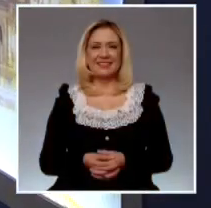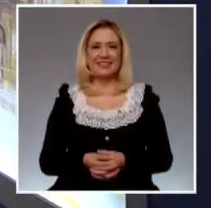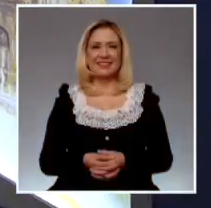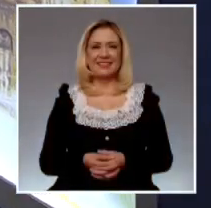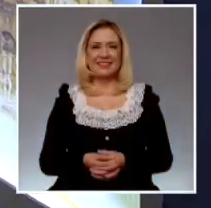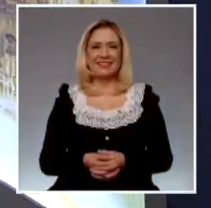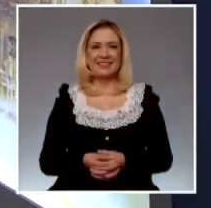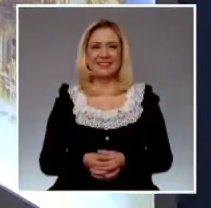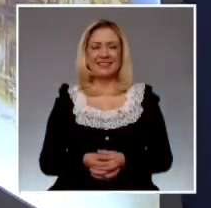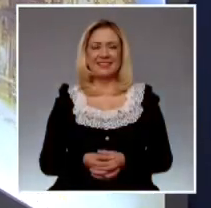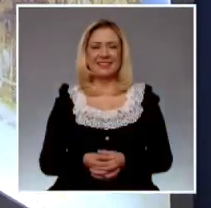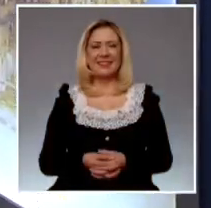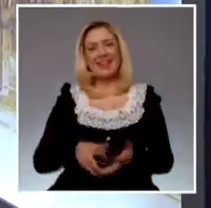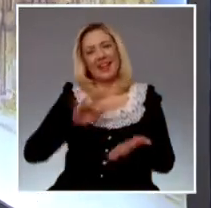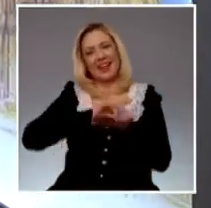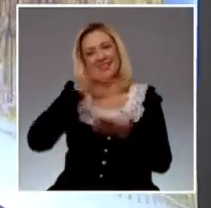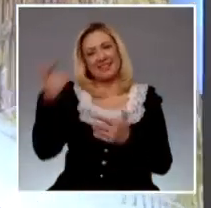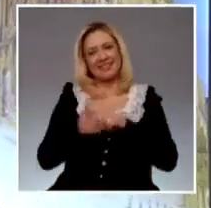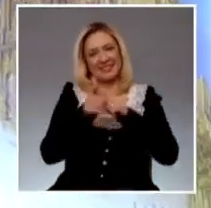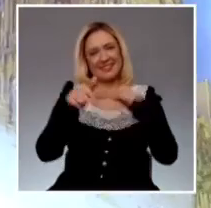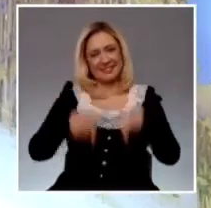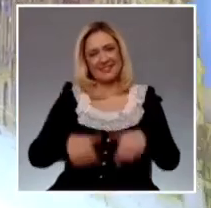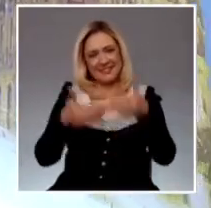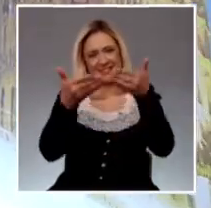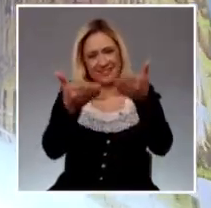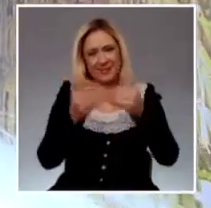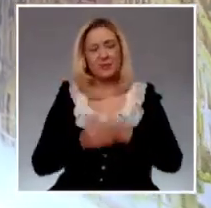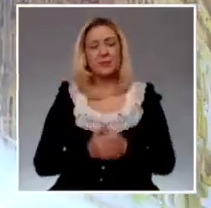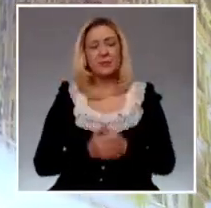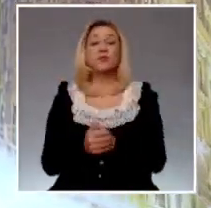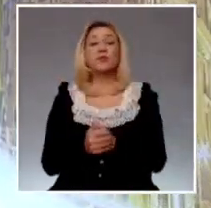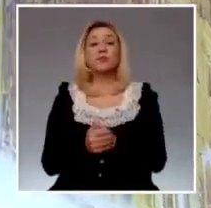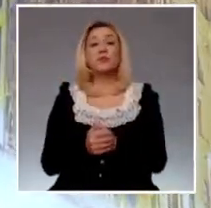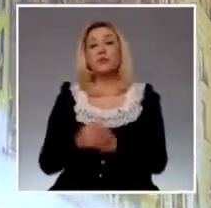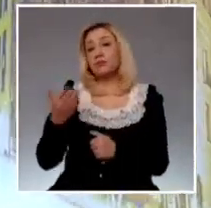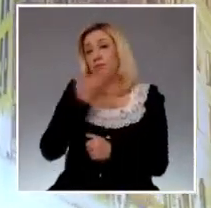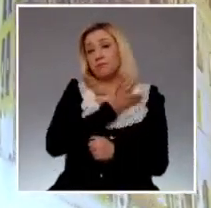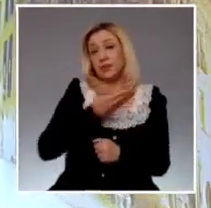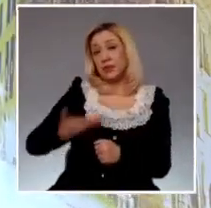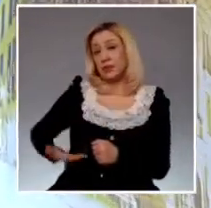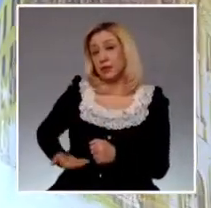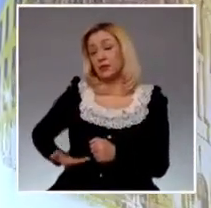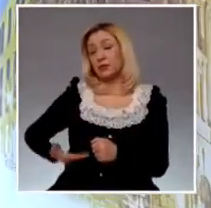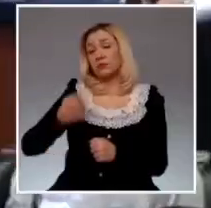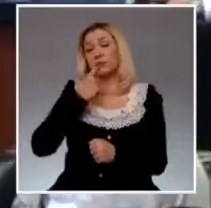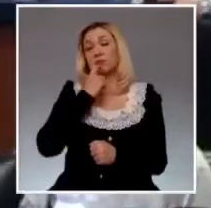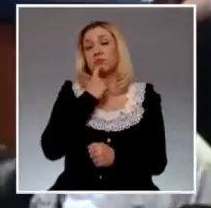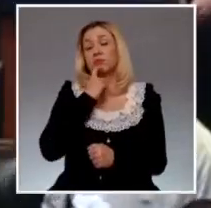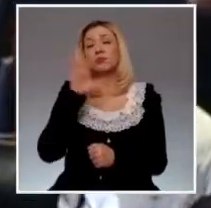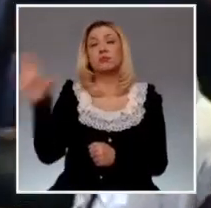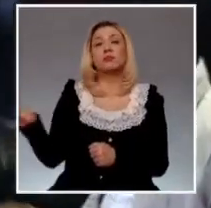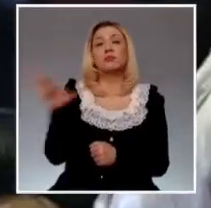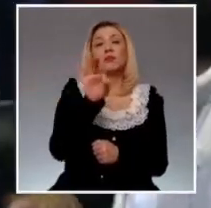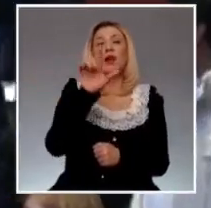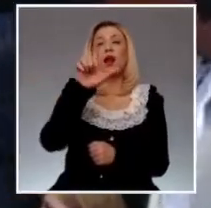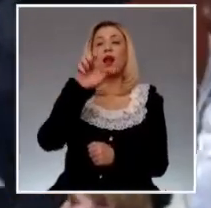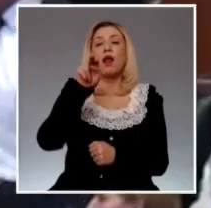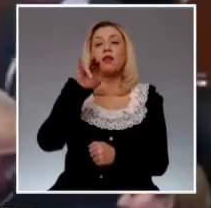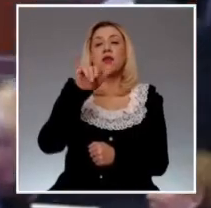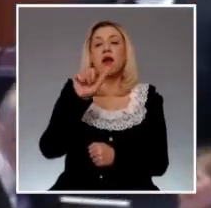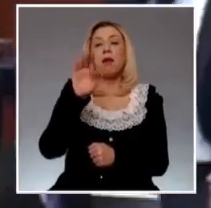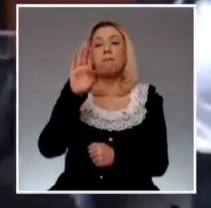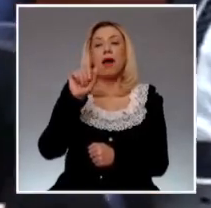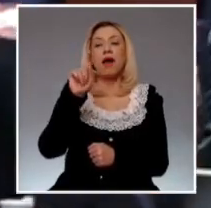Gracias por continuar con nosotros. Seguimos con más noticias. El presidente de la República designó a Lenia Batres Guadarrama como ministra de la